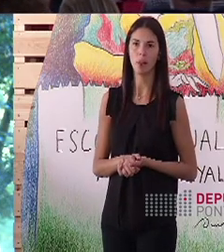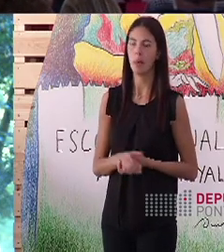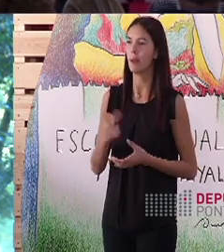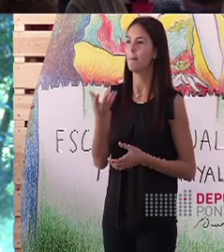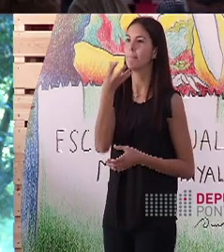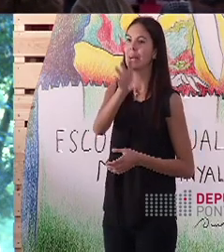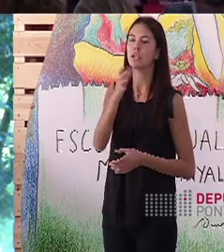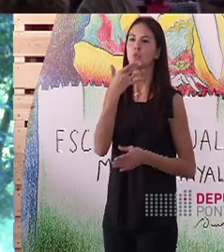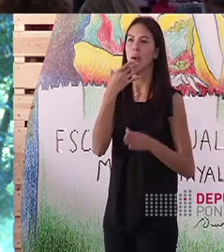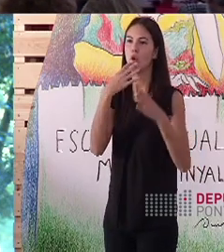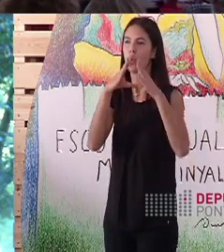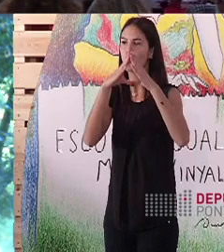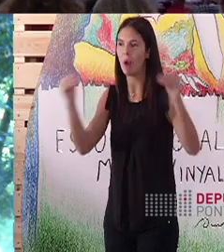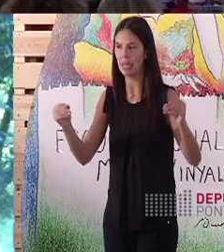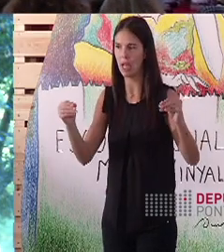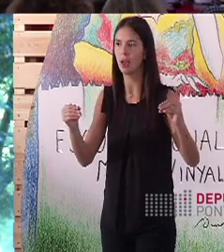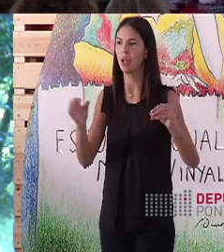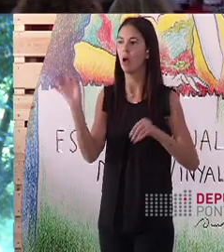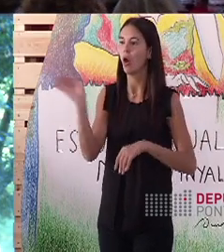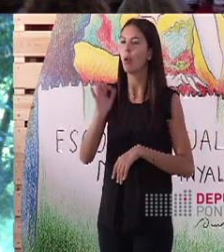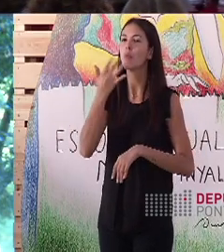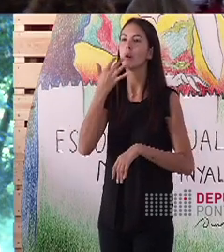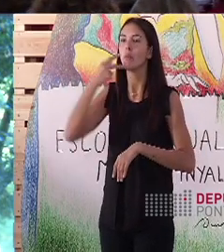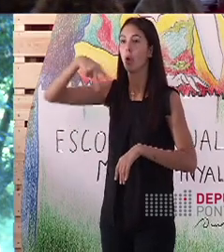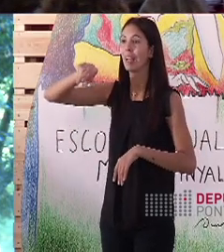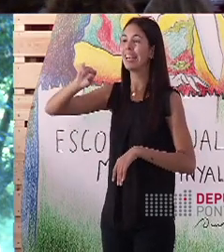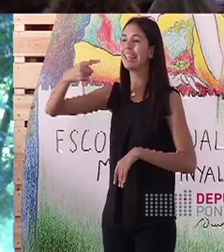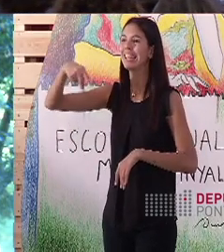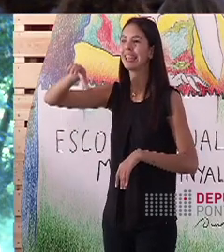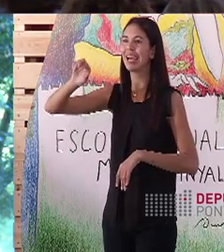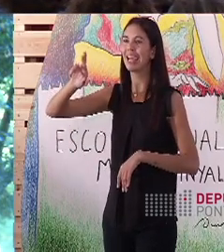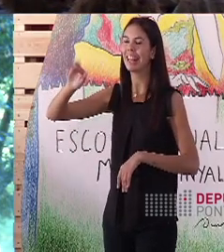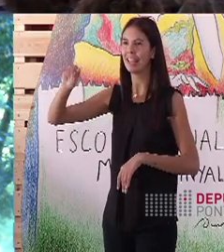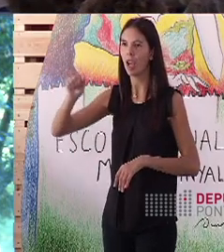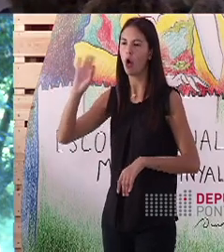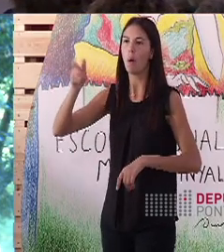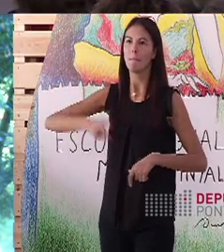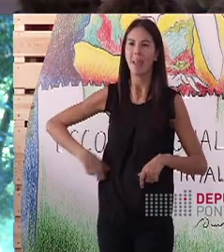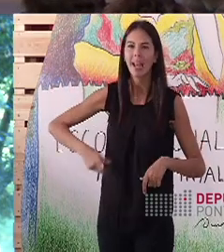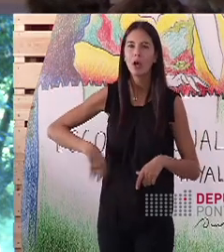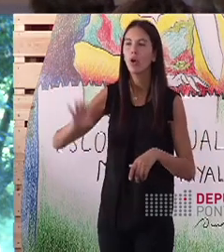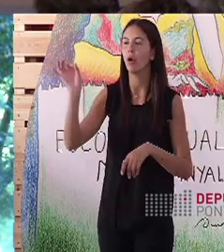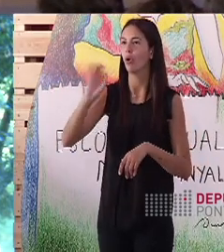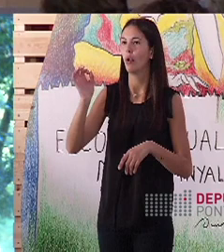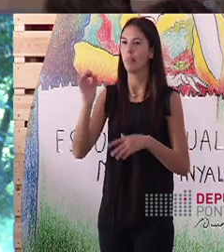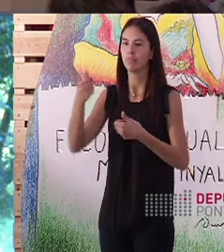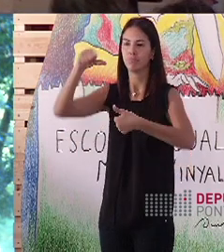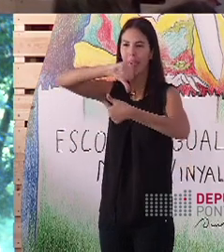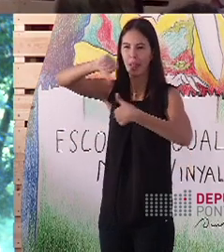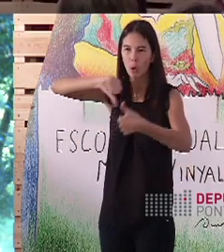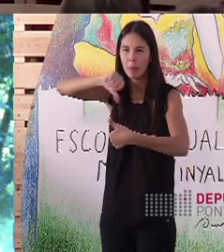Países como Rumanía, países como Nigeria, países como México, los países de